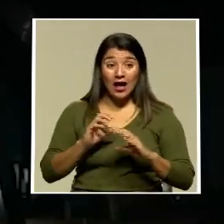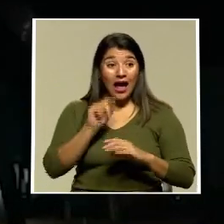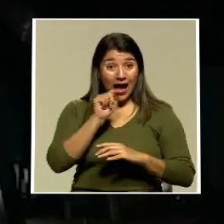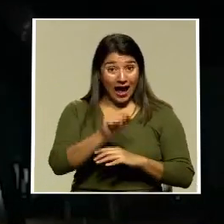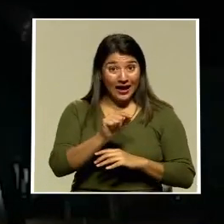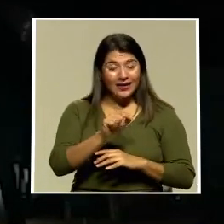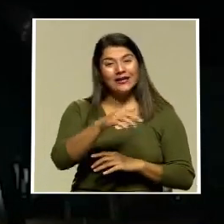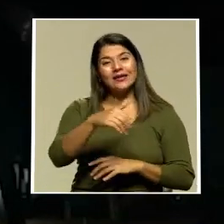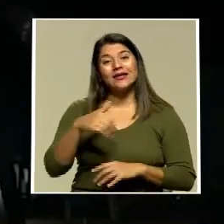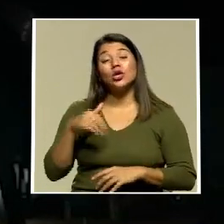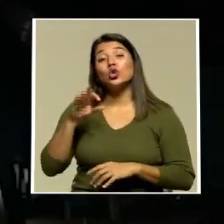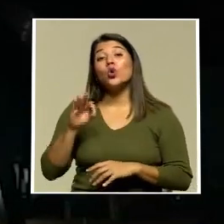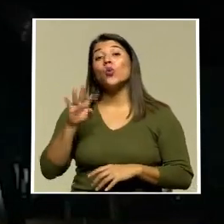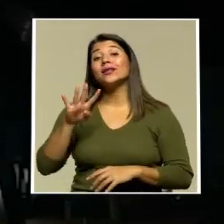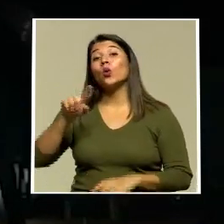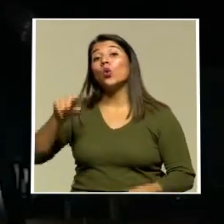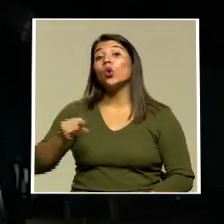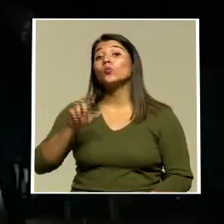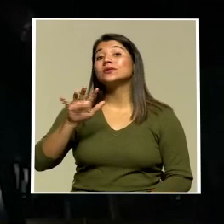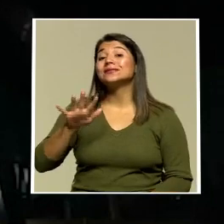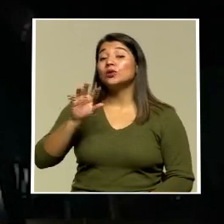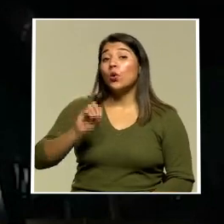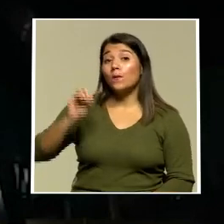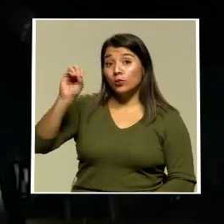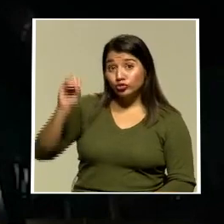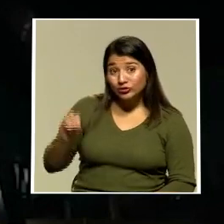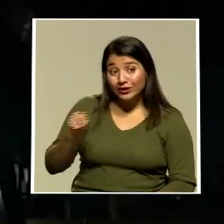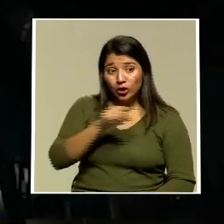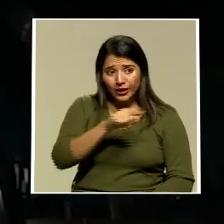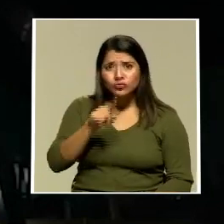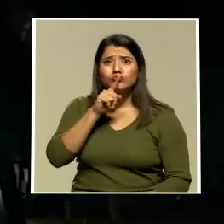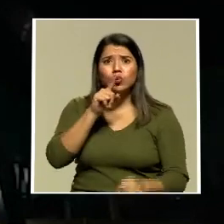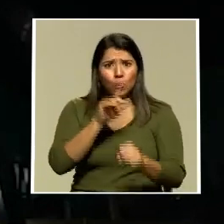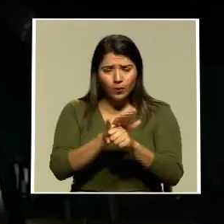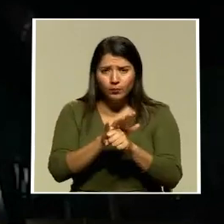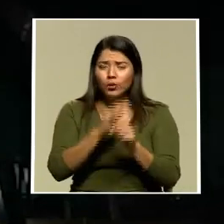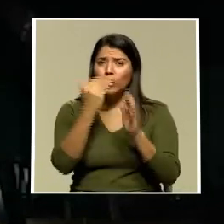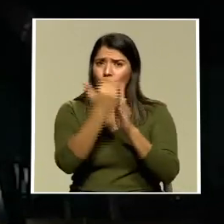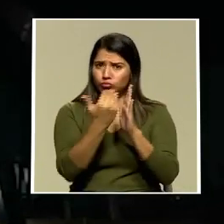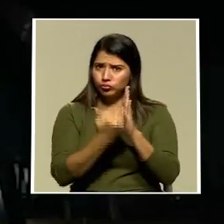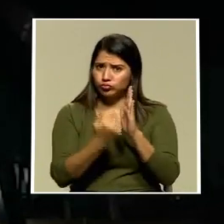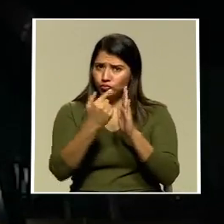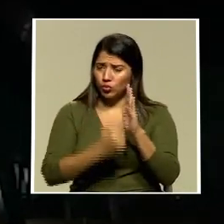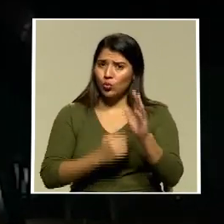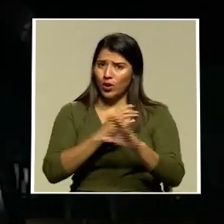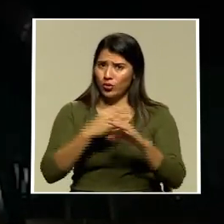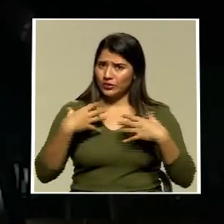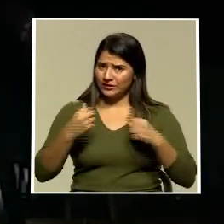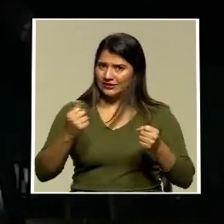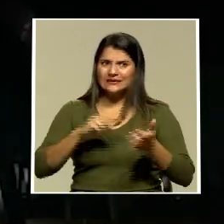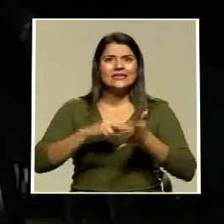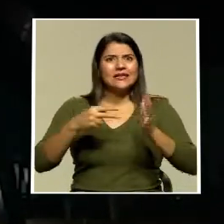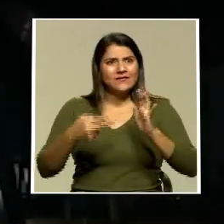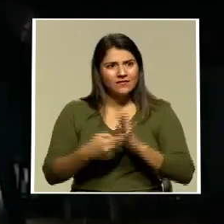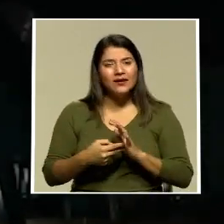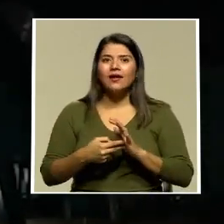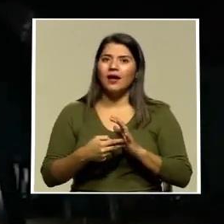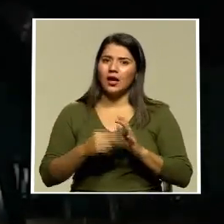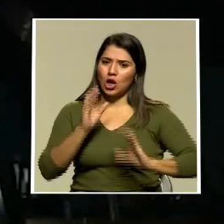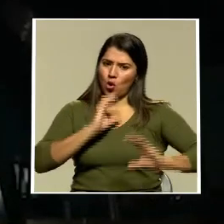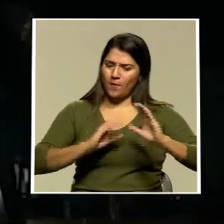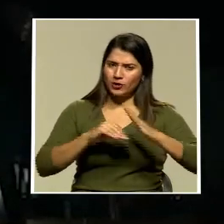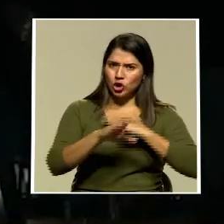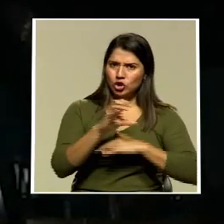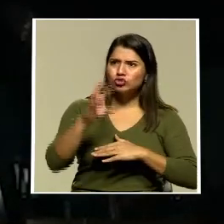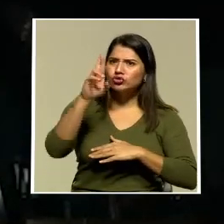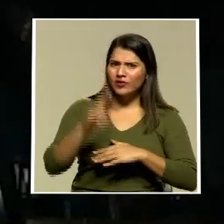el 94,5% de estos locales cumplieron los protocolos, lo cual habla muy bien del comercio en Costa Rica, el